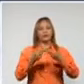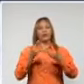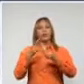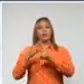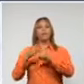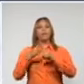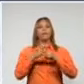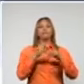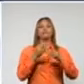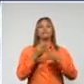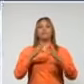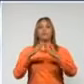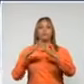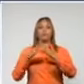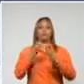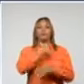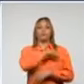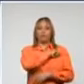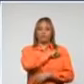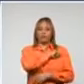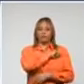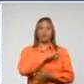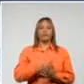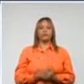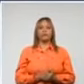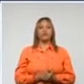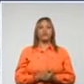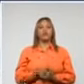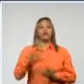población y al número de afectados